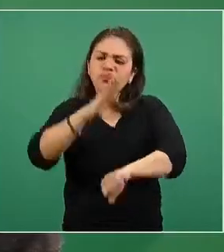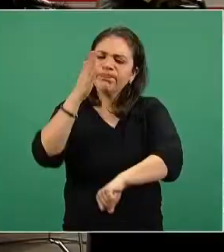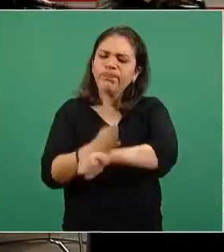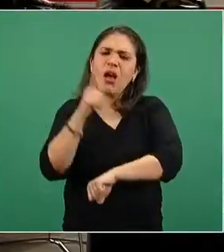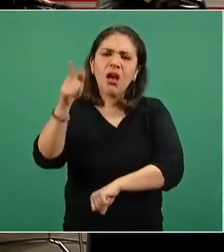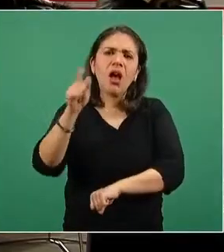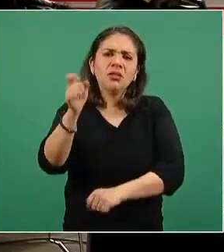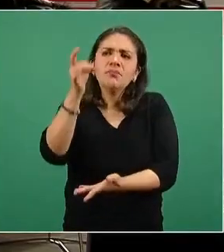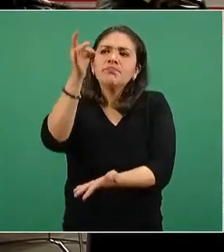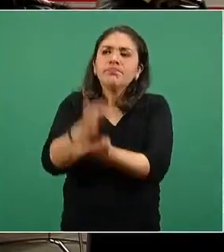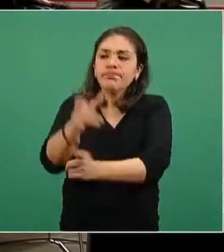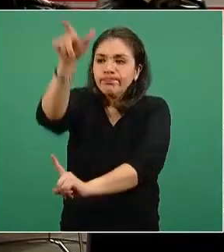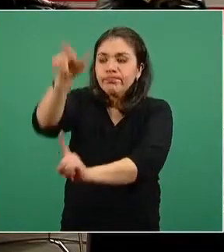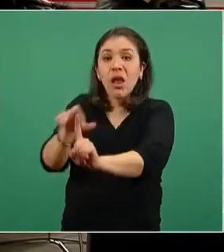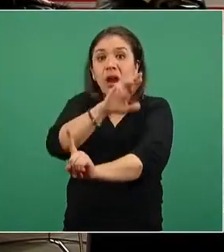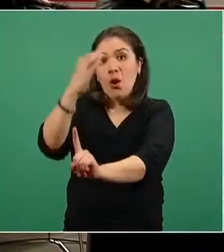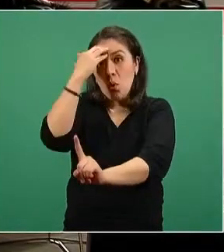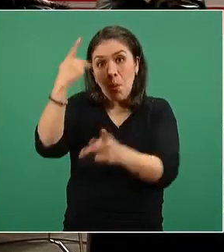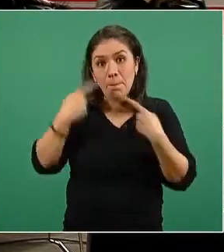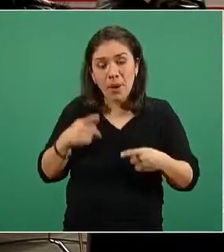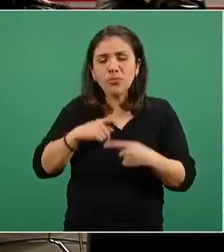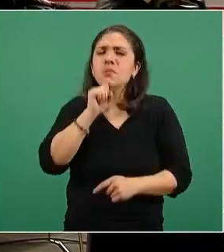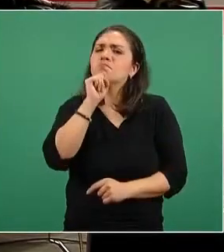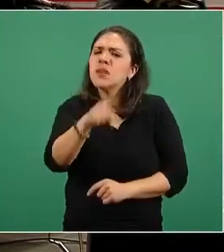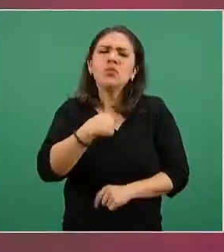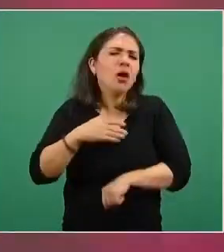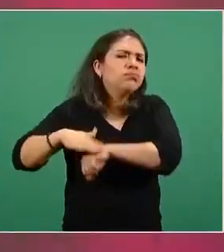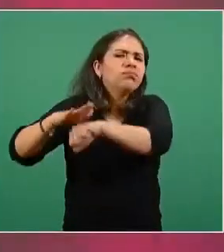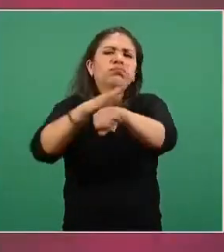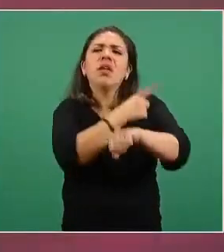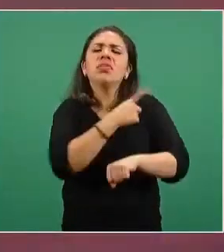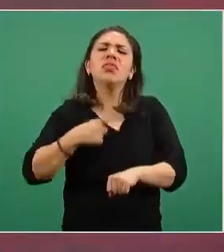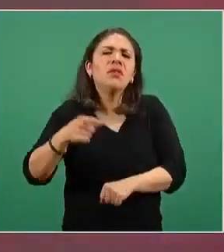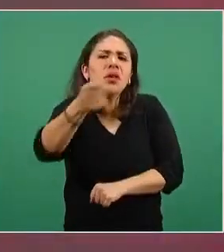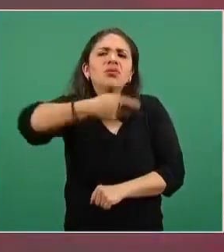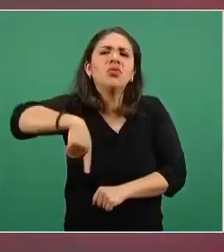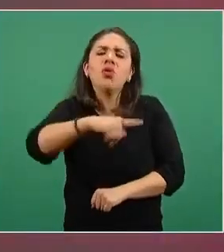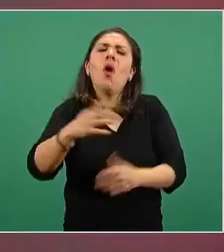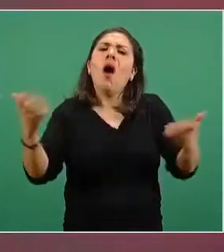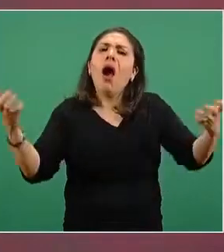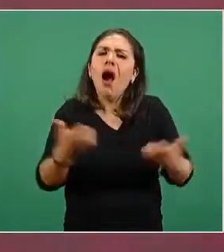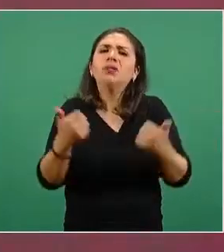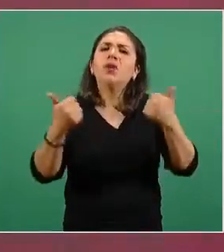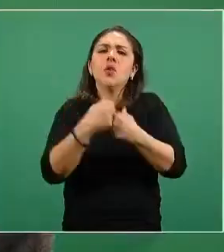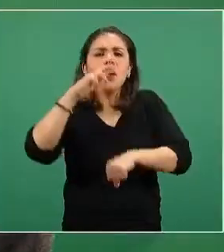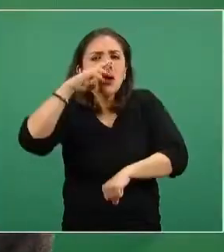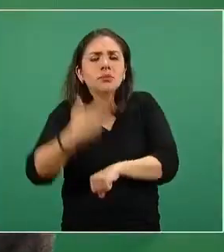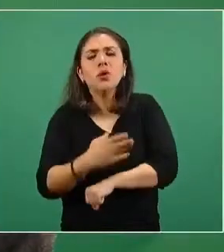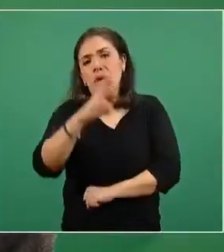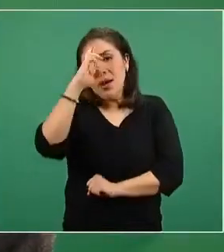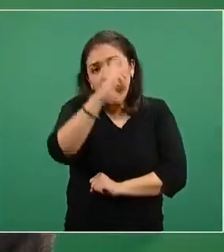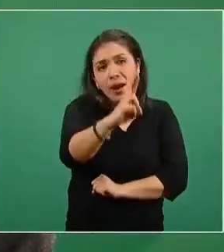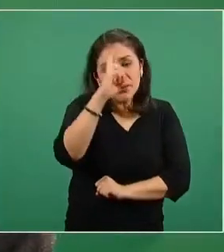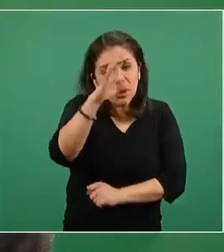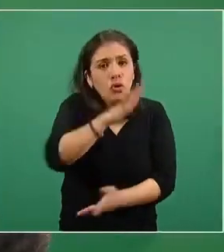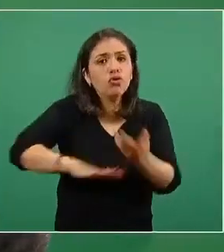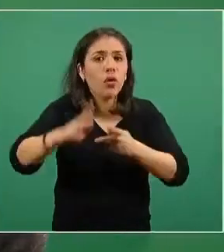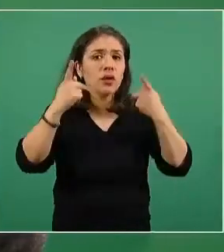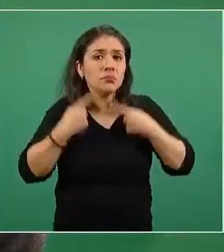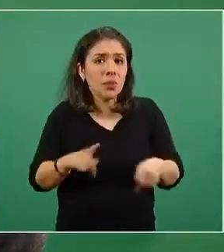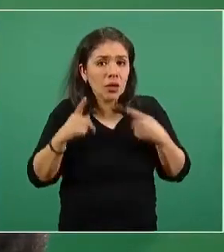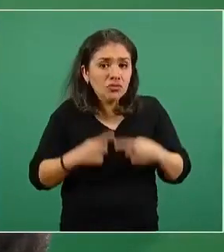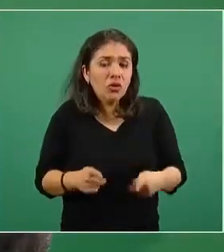haber sido identificado públicamente. El llamado es el mismo: tener solidaridad, tener una actitud de respeto hacia las demás personas